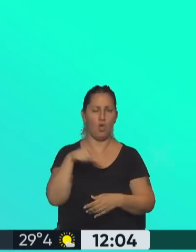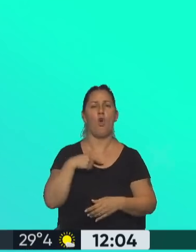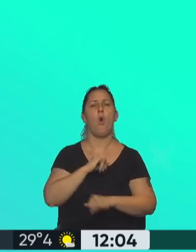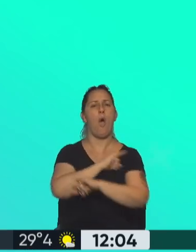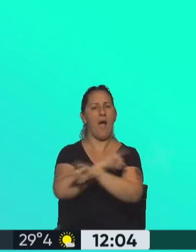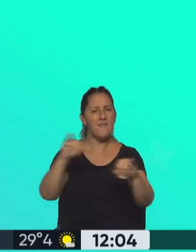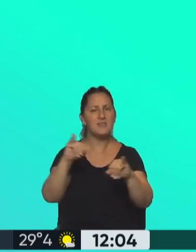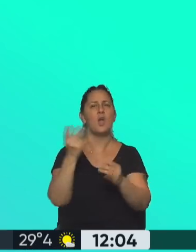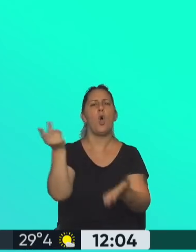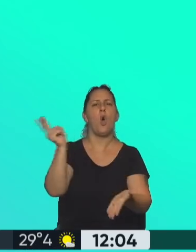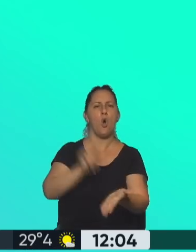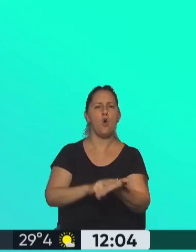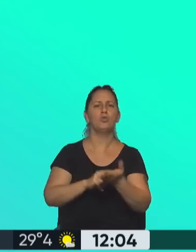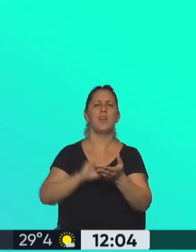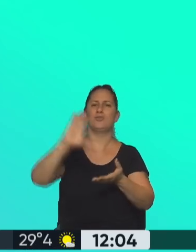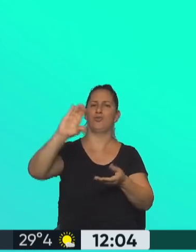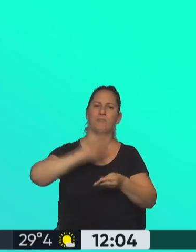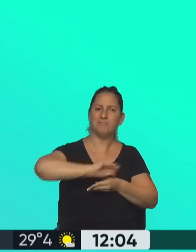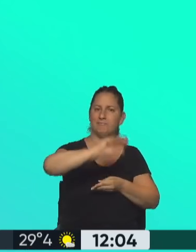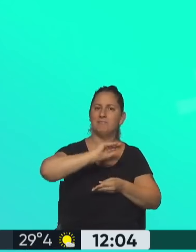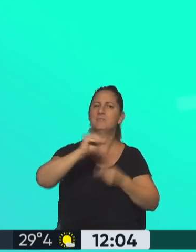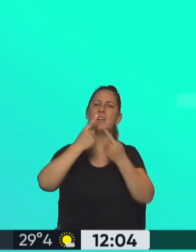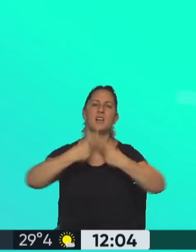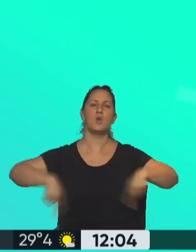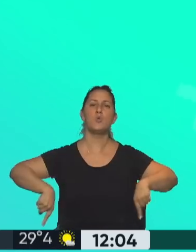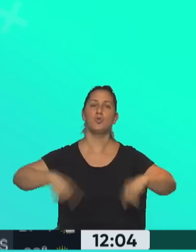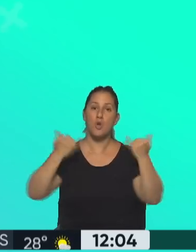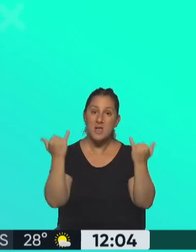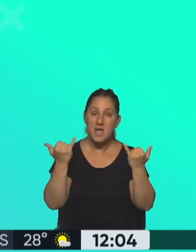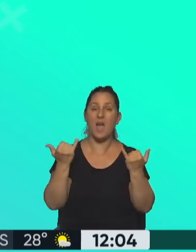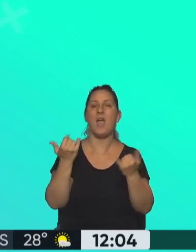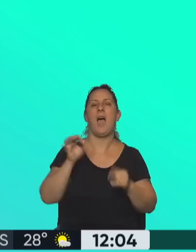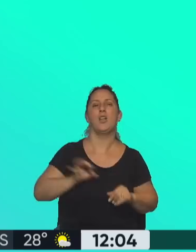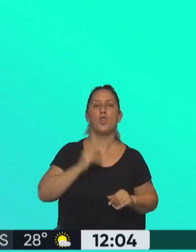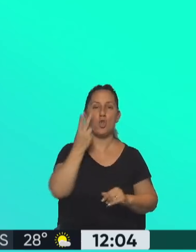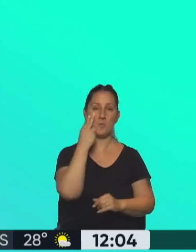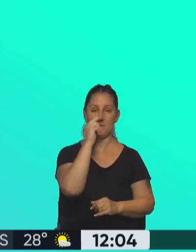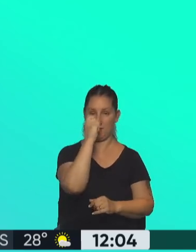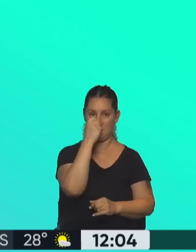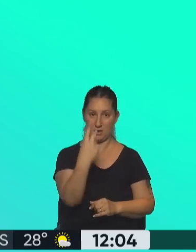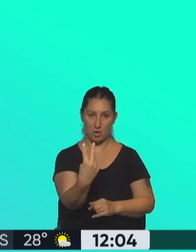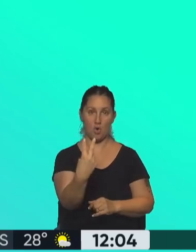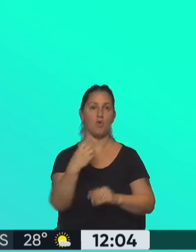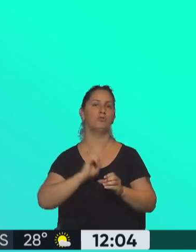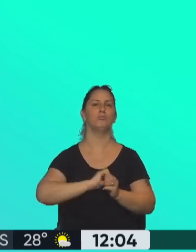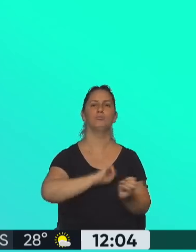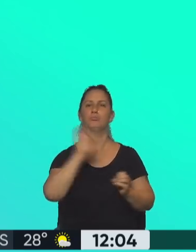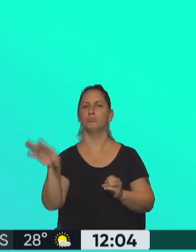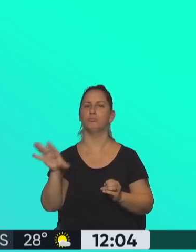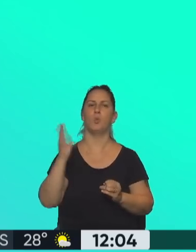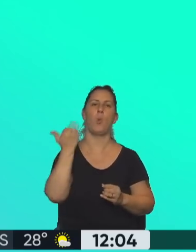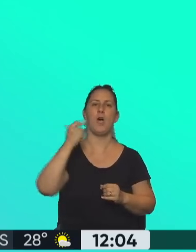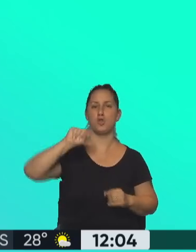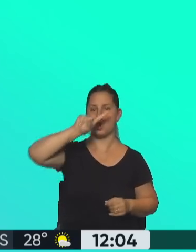se reasigne las cuestiones y los únicos recursos disponibles del ejercicio 2022 y los transfiera a una cuenta del